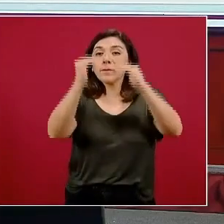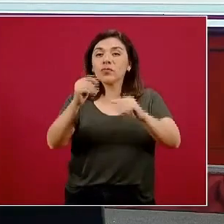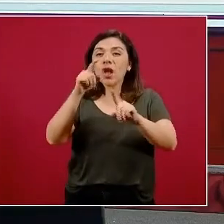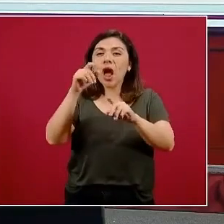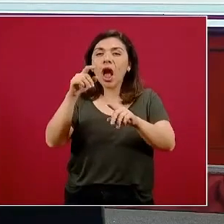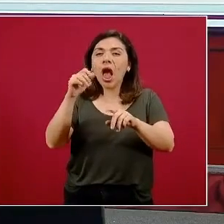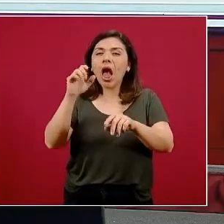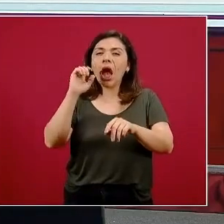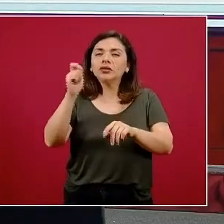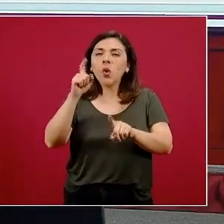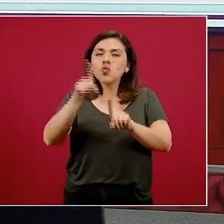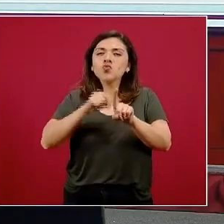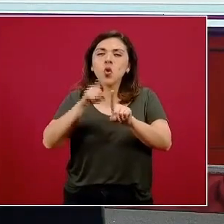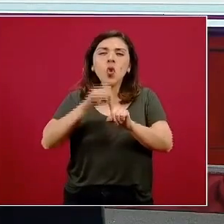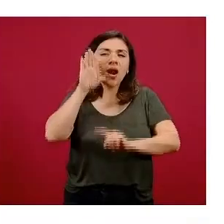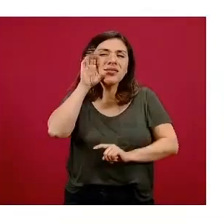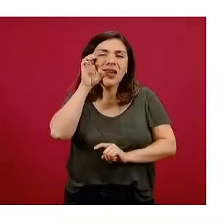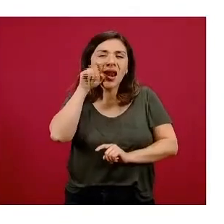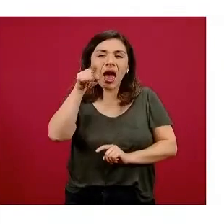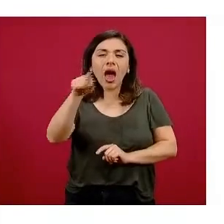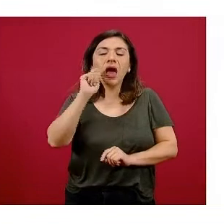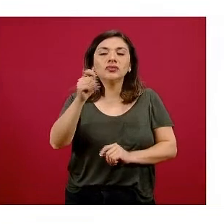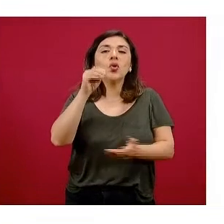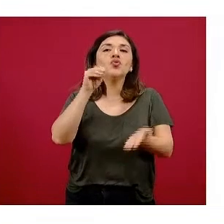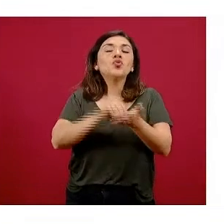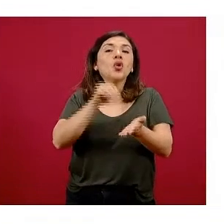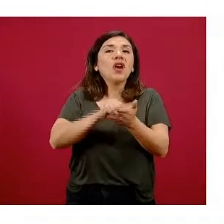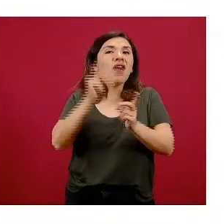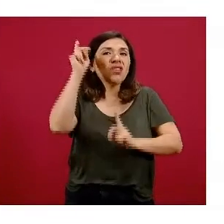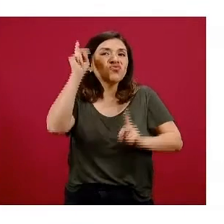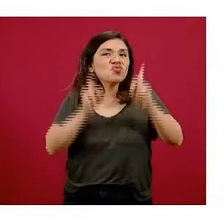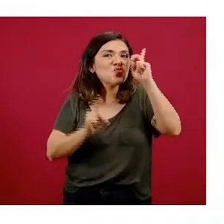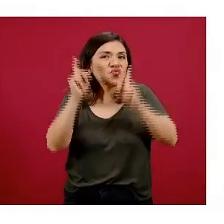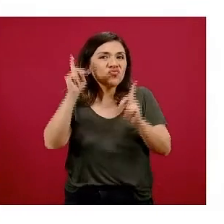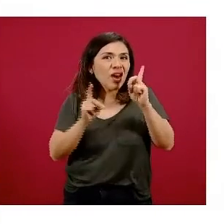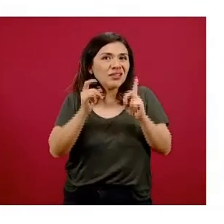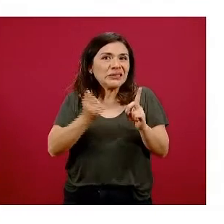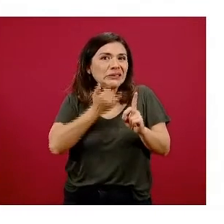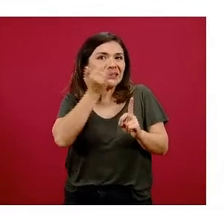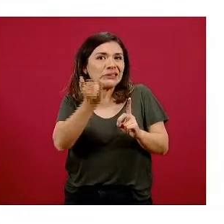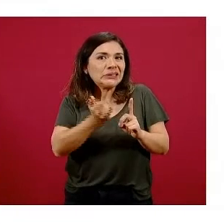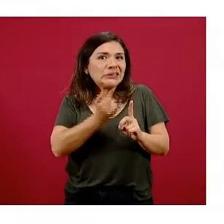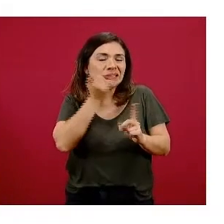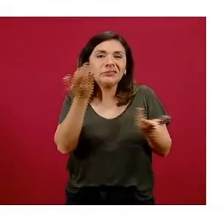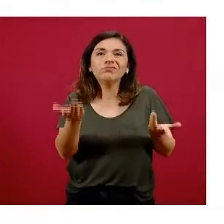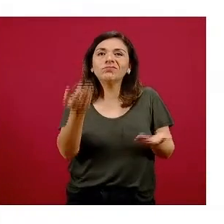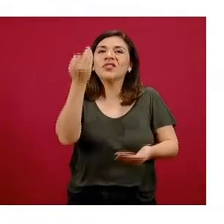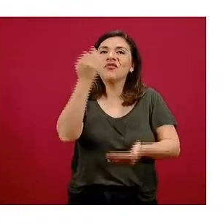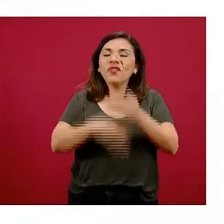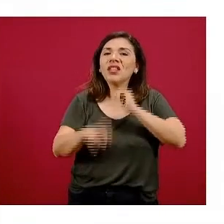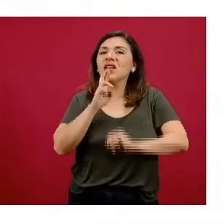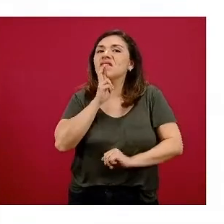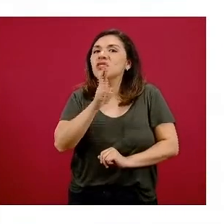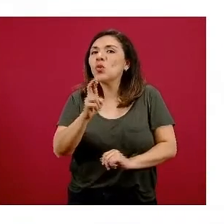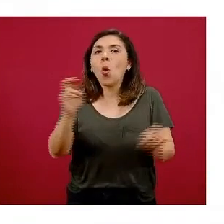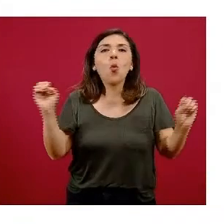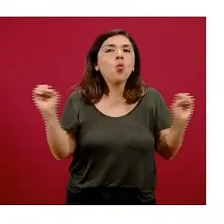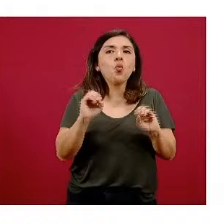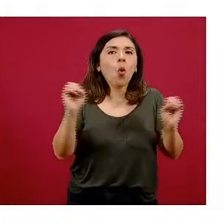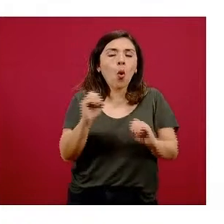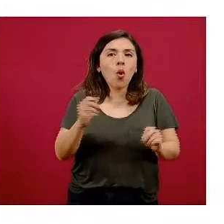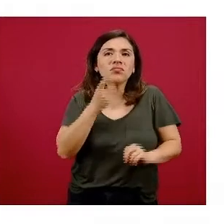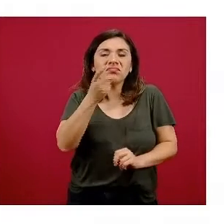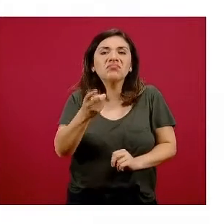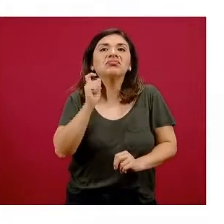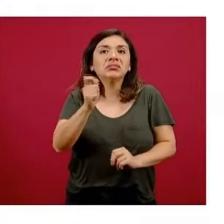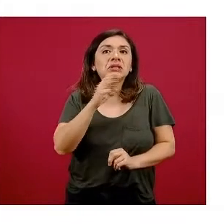de color naranja, los que aún se encontraban sospechosos, es decir, que por algún motivo su prueba de laboratorio